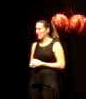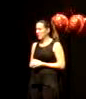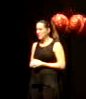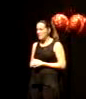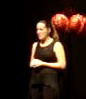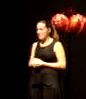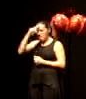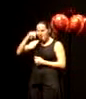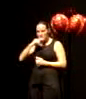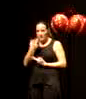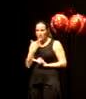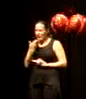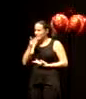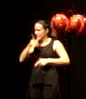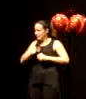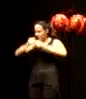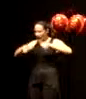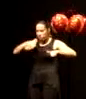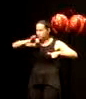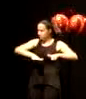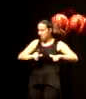Papá, ¿no pisas en el charco?